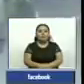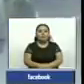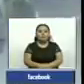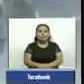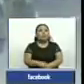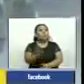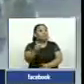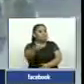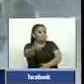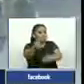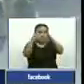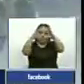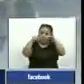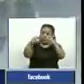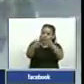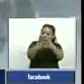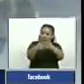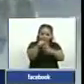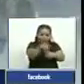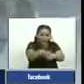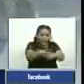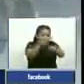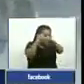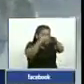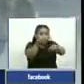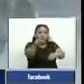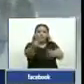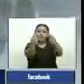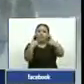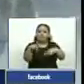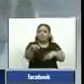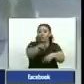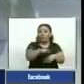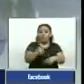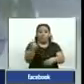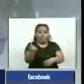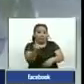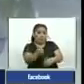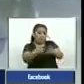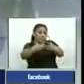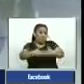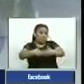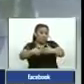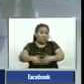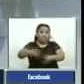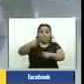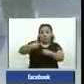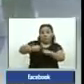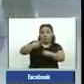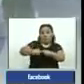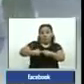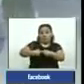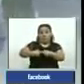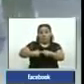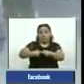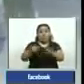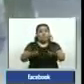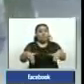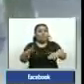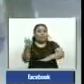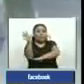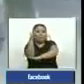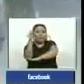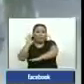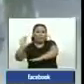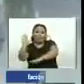Así es, buenas noches compañeros en los estudios y amigos televidentes, empresarios de la República Popular de China y la embajada